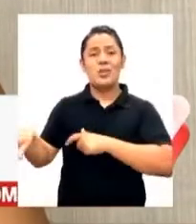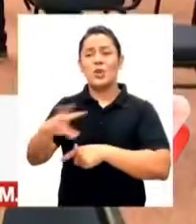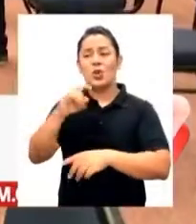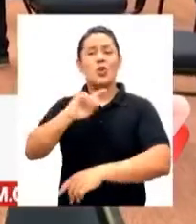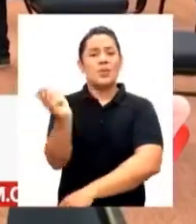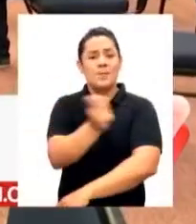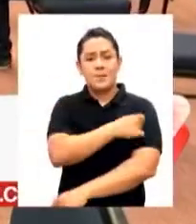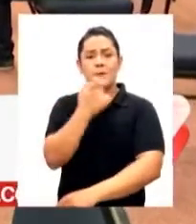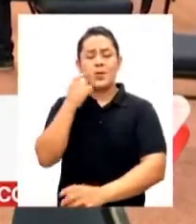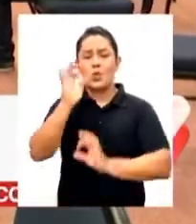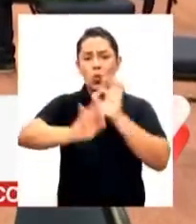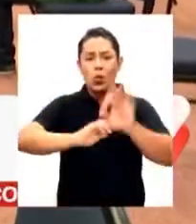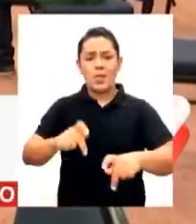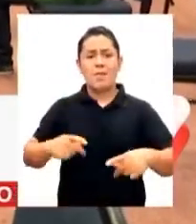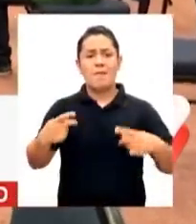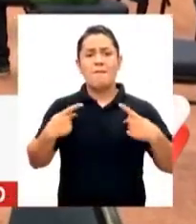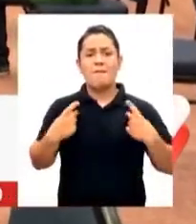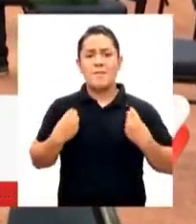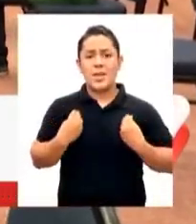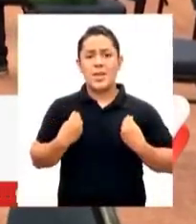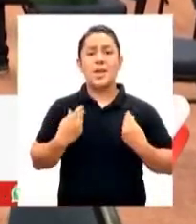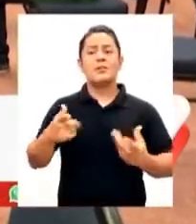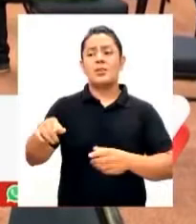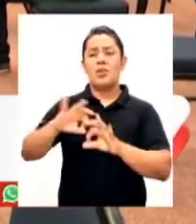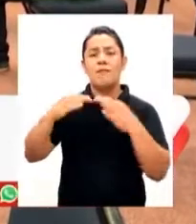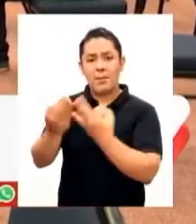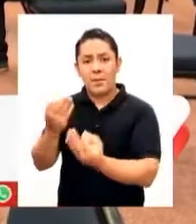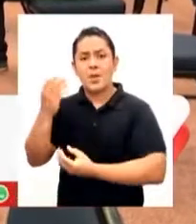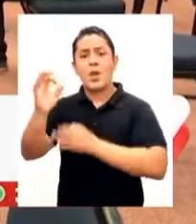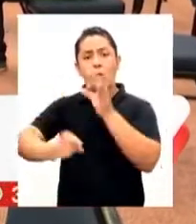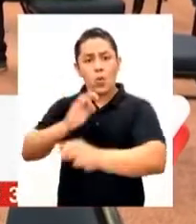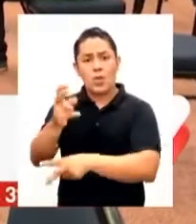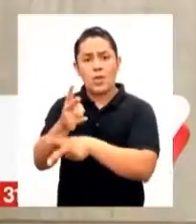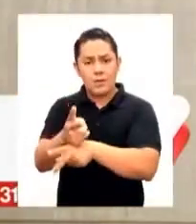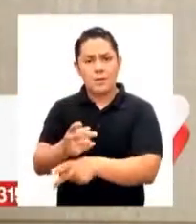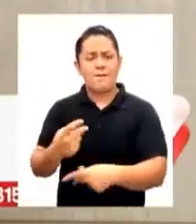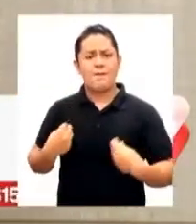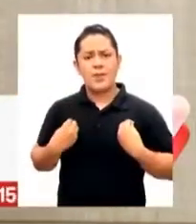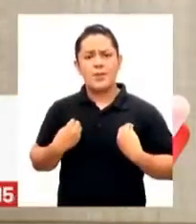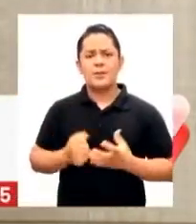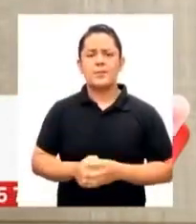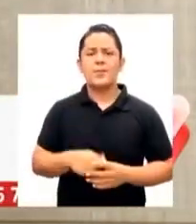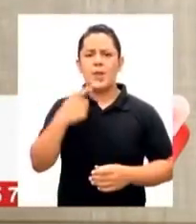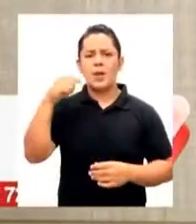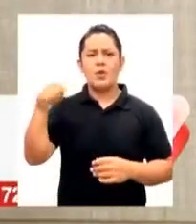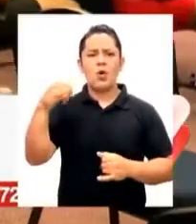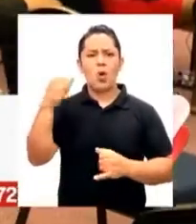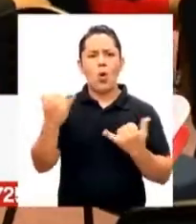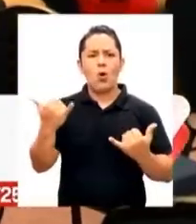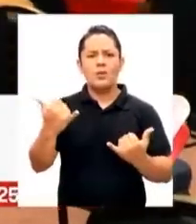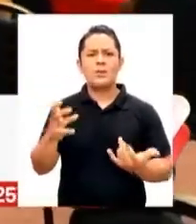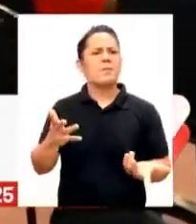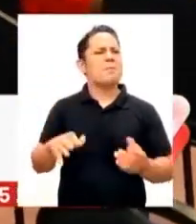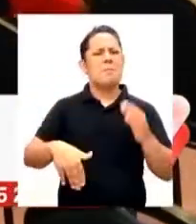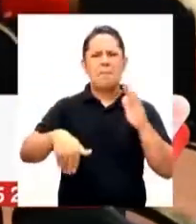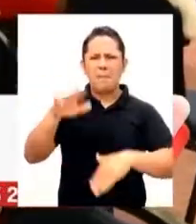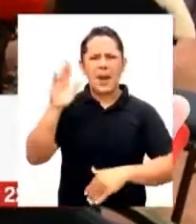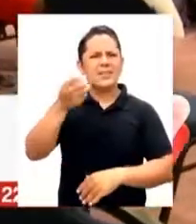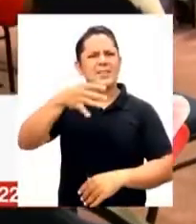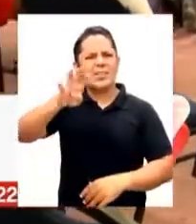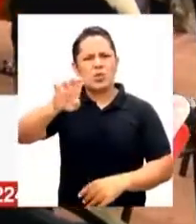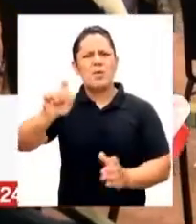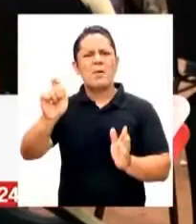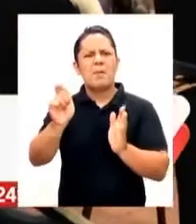a él porque saca vacunarse que guarden la vida de ellos de su familiar al cierre de hoy más de